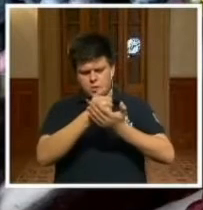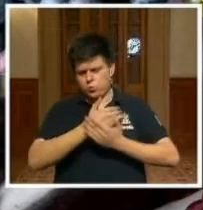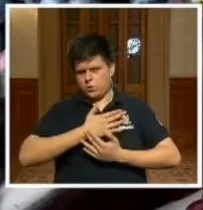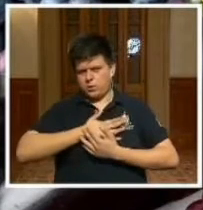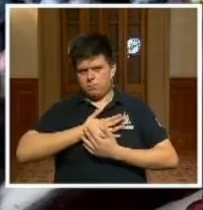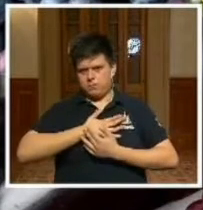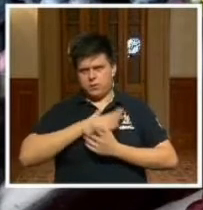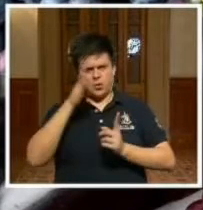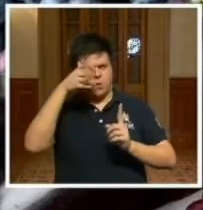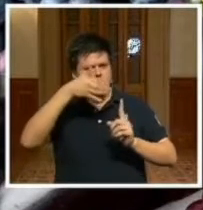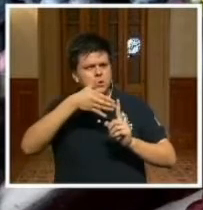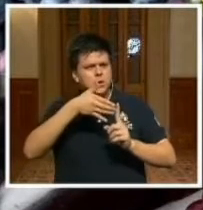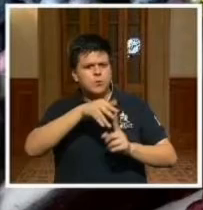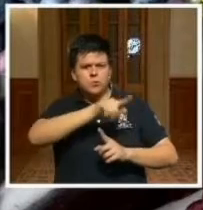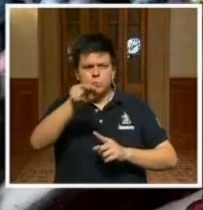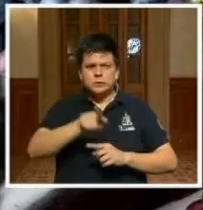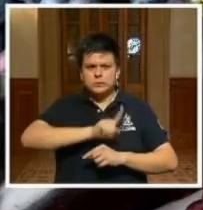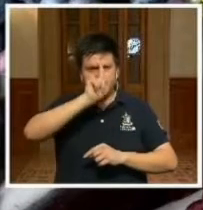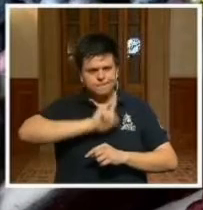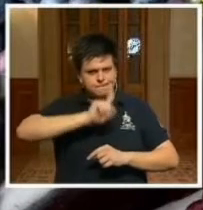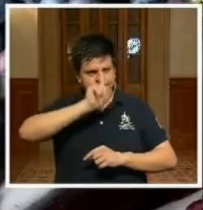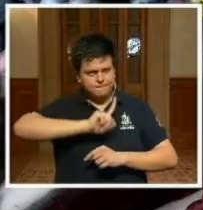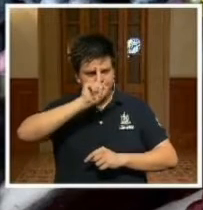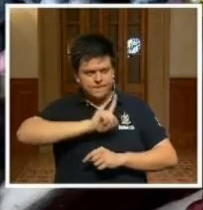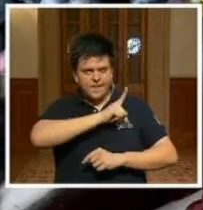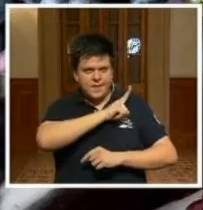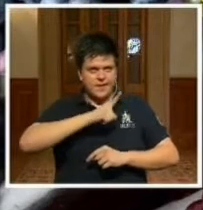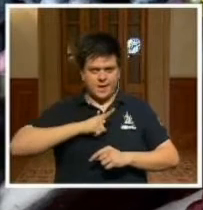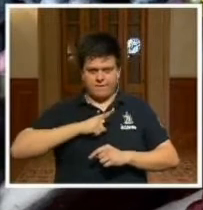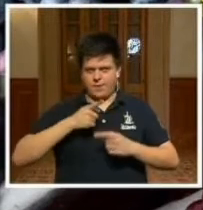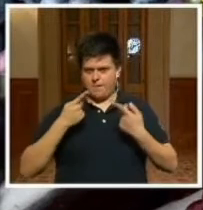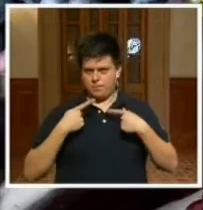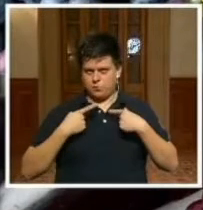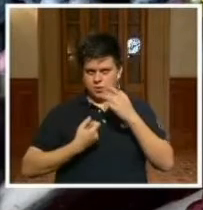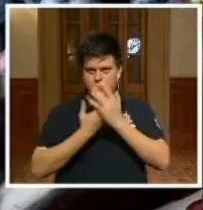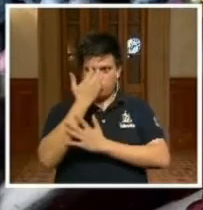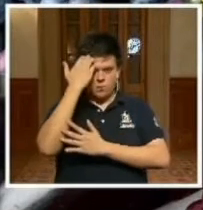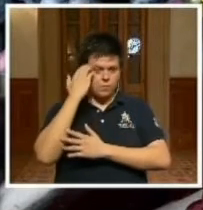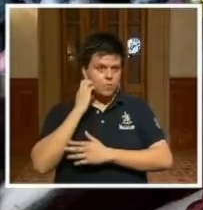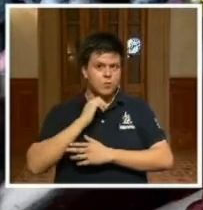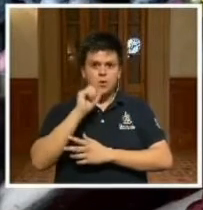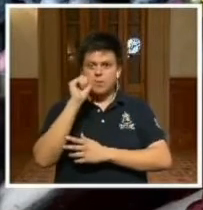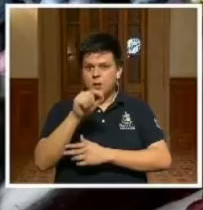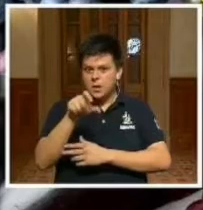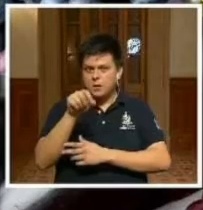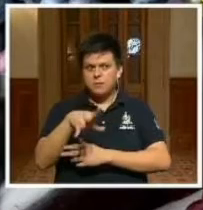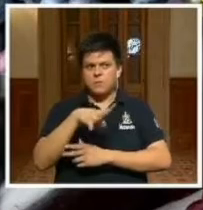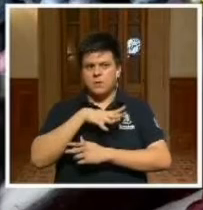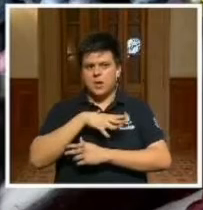que den asesoría nutricional a todos los neoleoneses y tienen